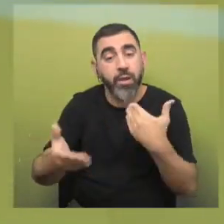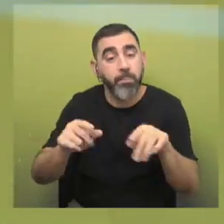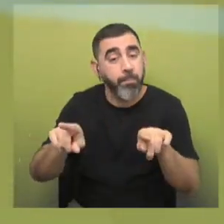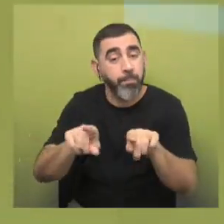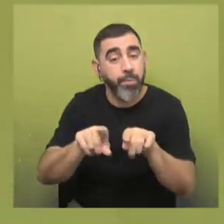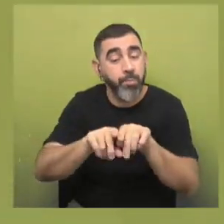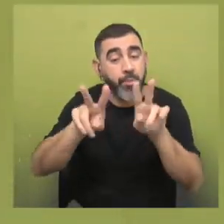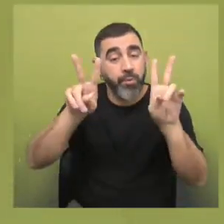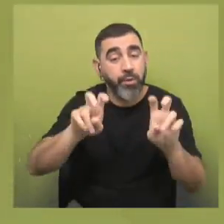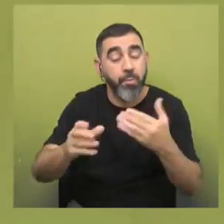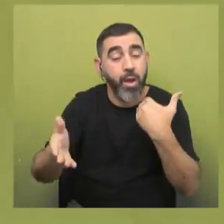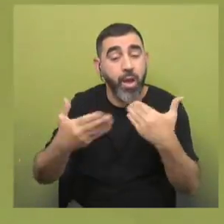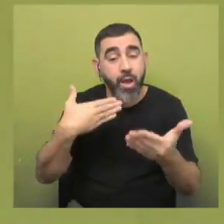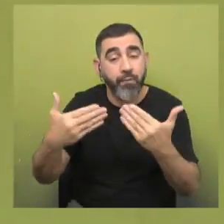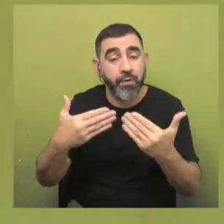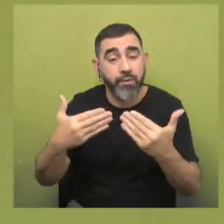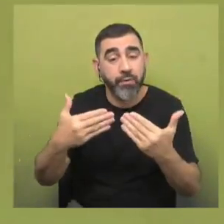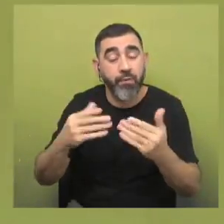Como verás, son tiempos de cambios.